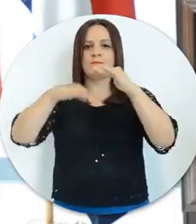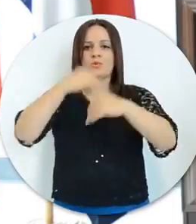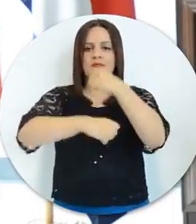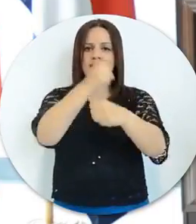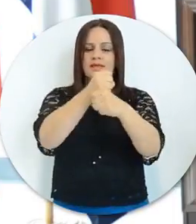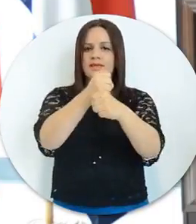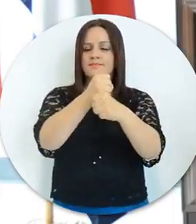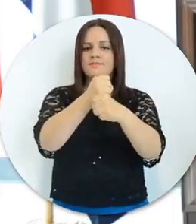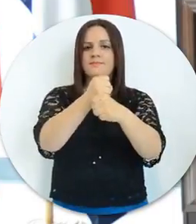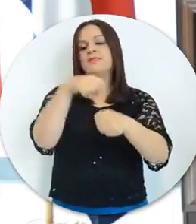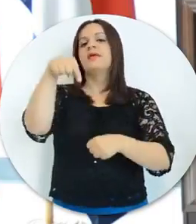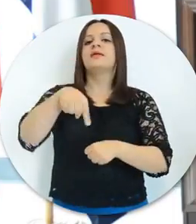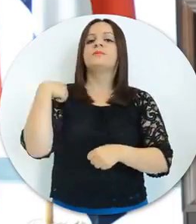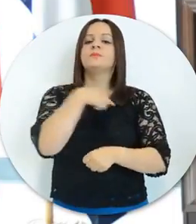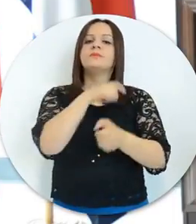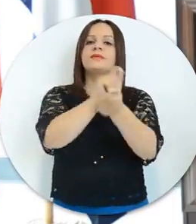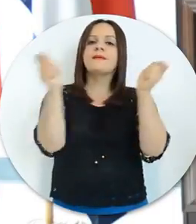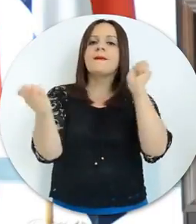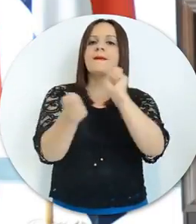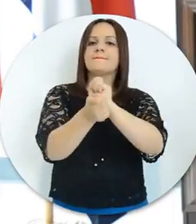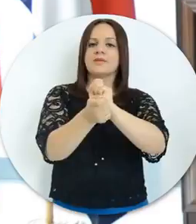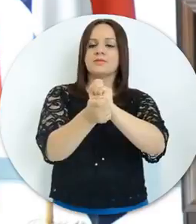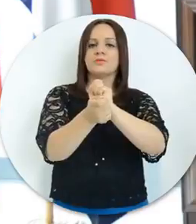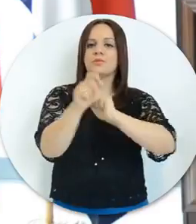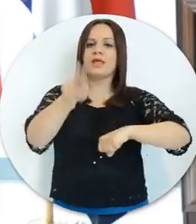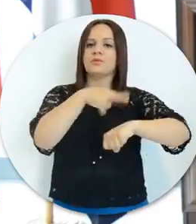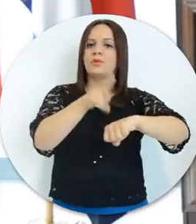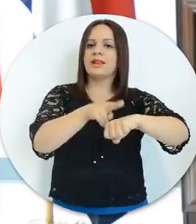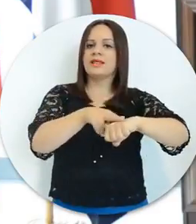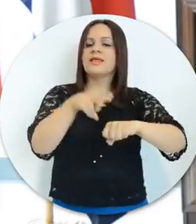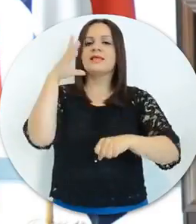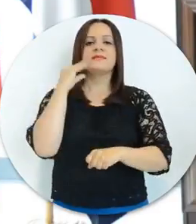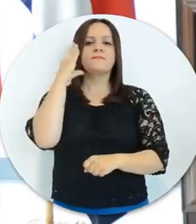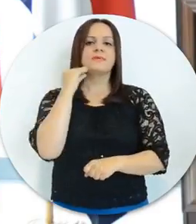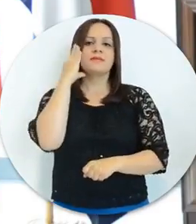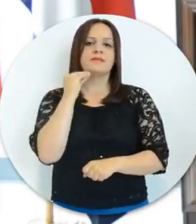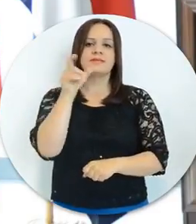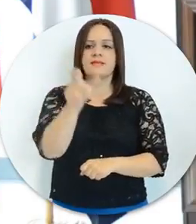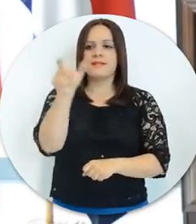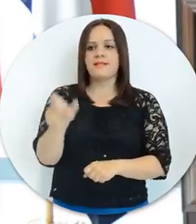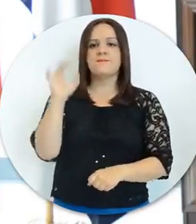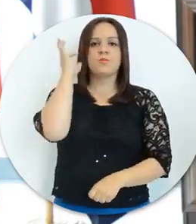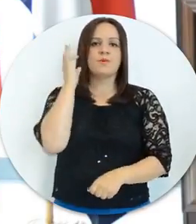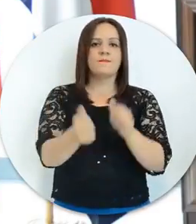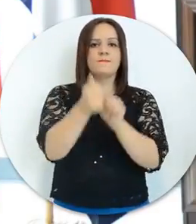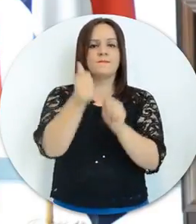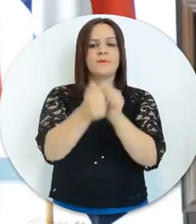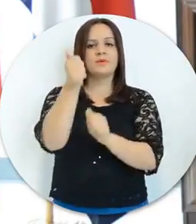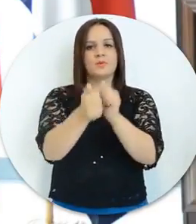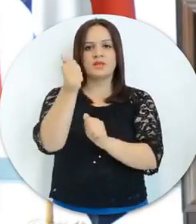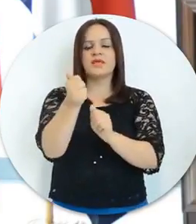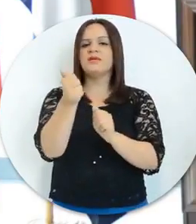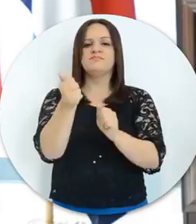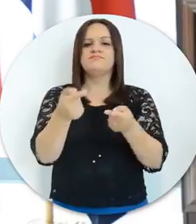edad. Aquí estamos cambiando la naturaleza de estas experiencias de las mujeres, que la mayoría deriva